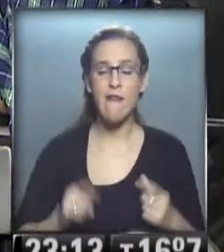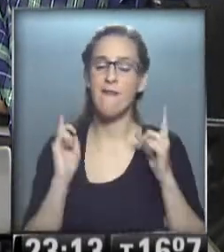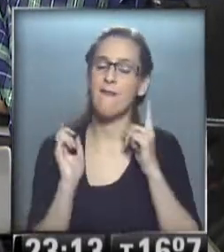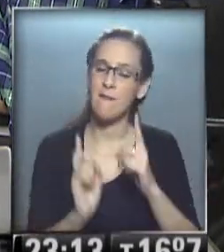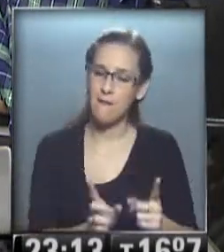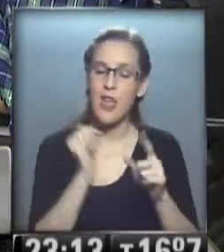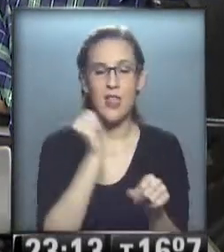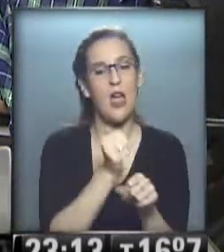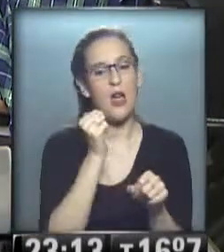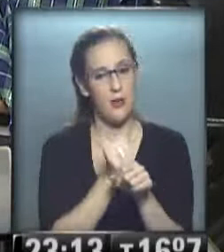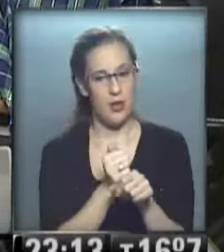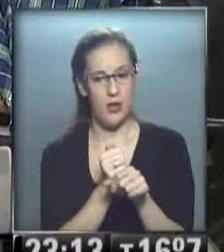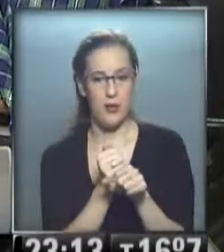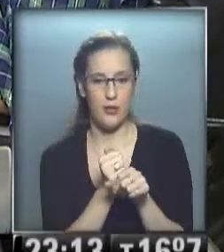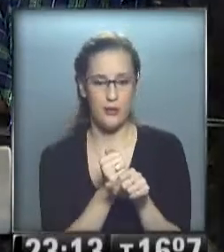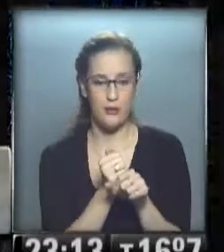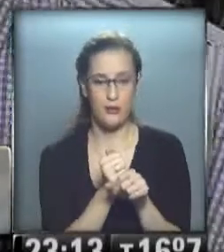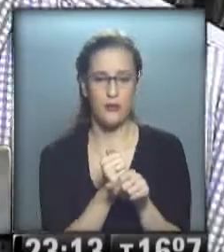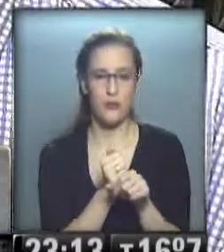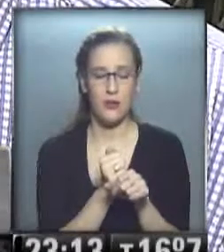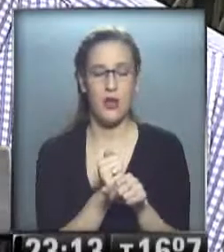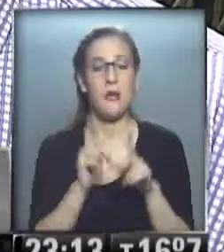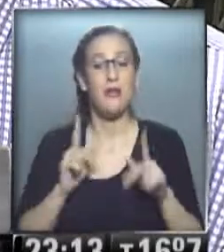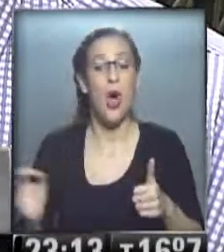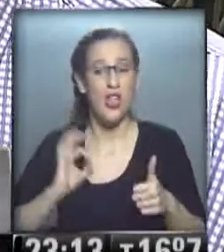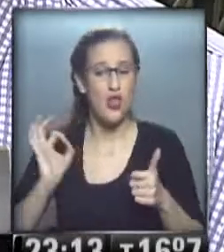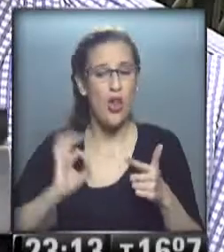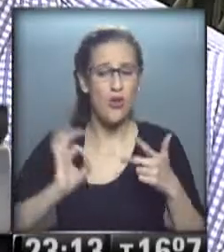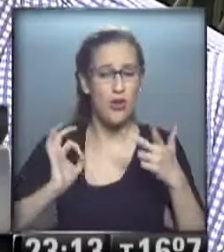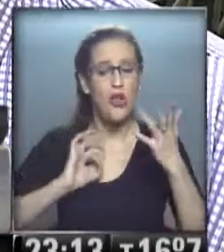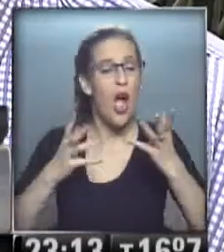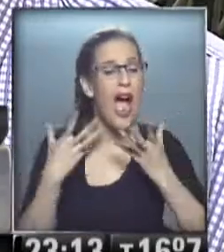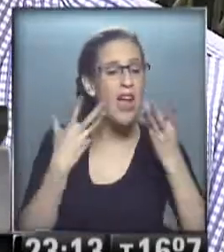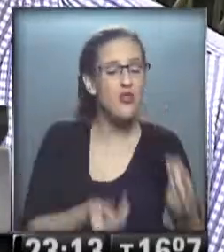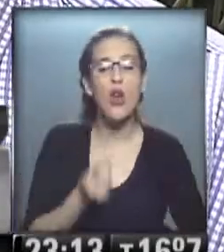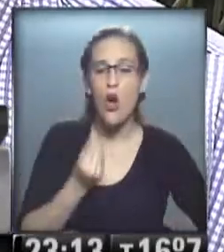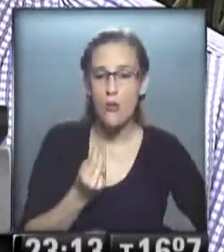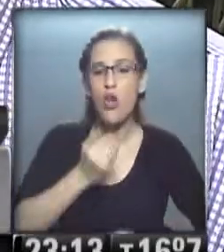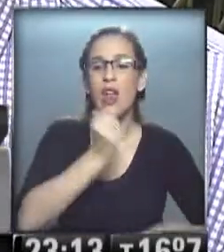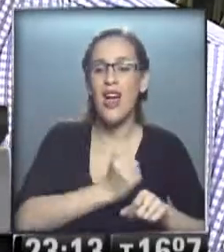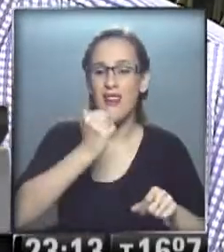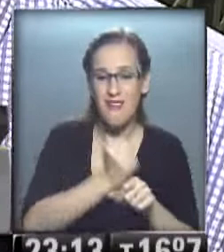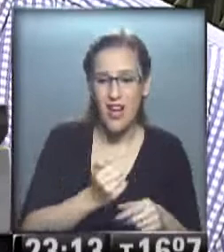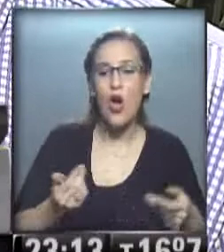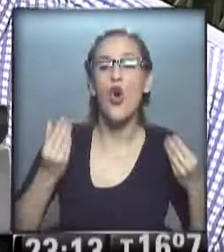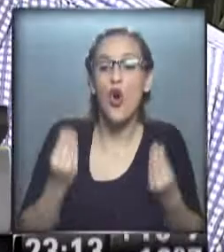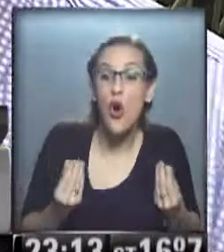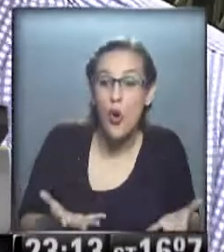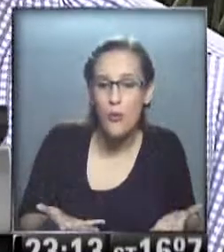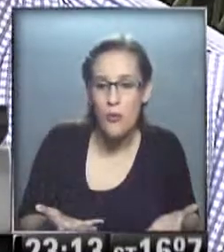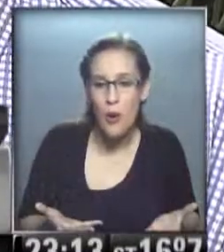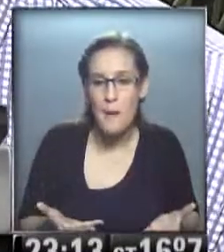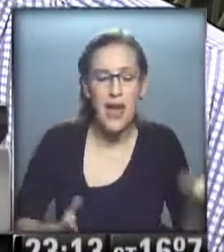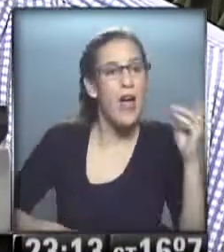digamos, el expertise que fuimos generando con los años de cómo contenerlo y cómo trabajar con él para que haga más efectiva